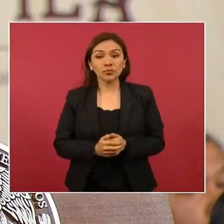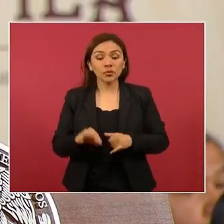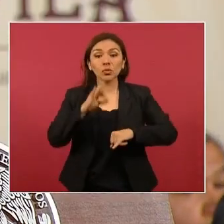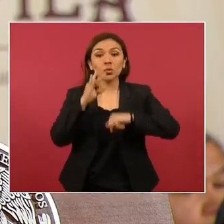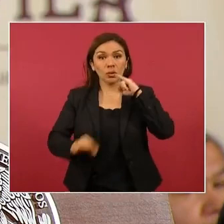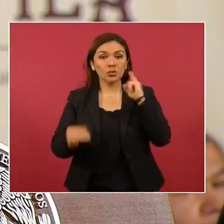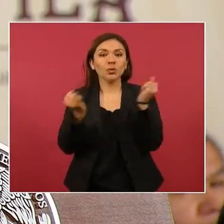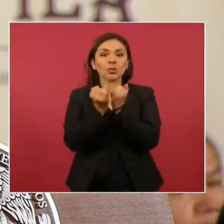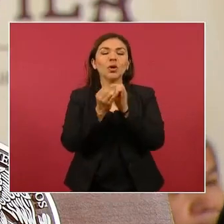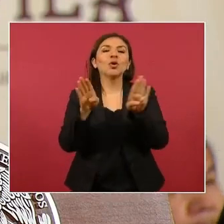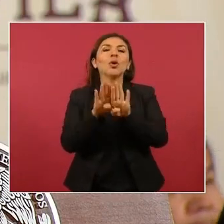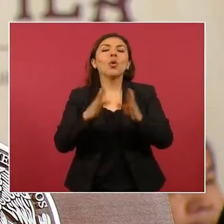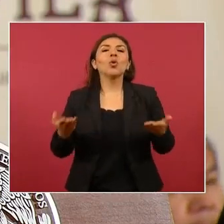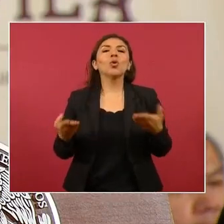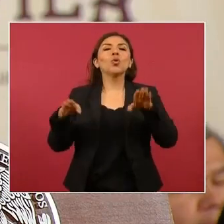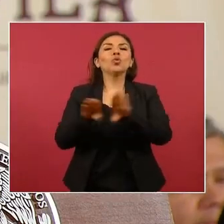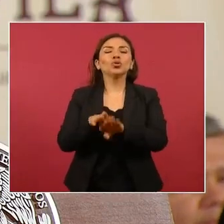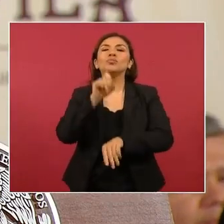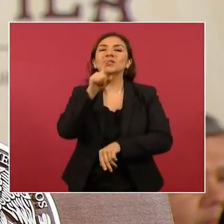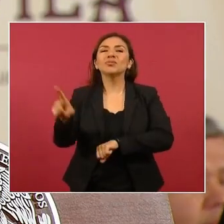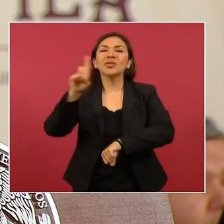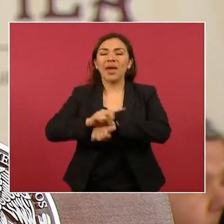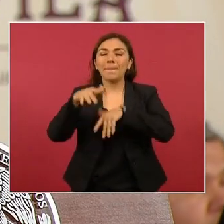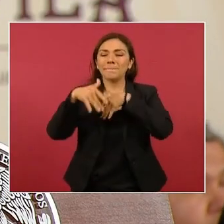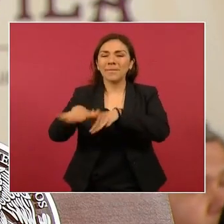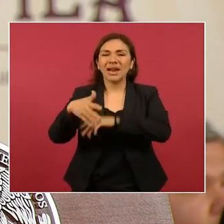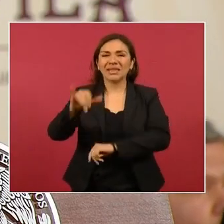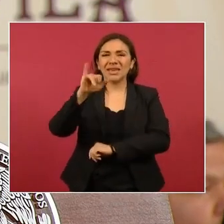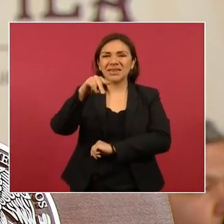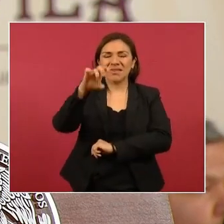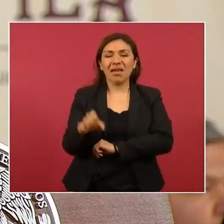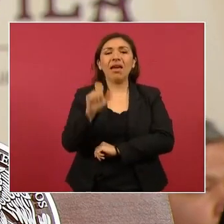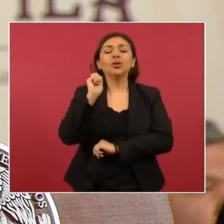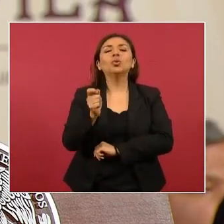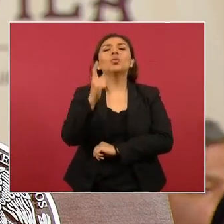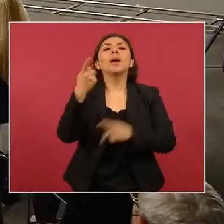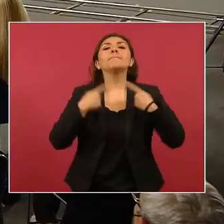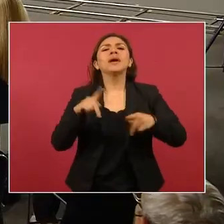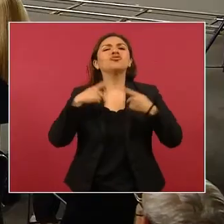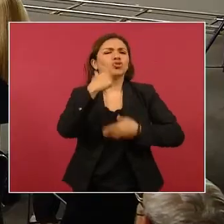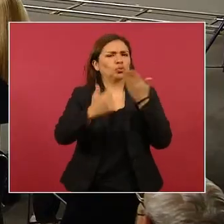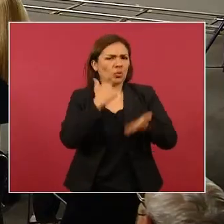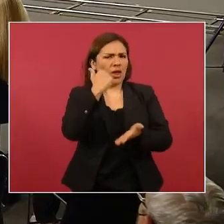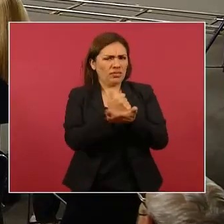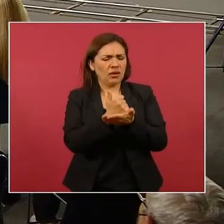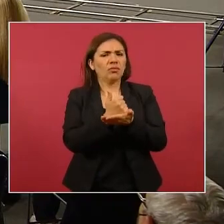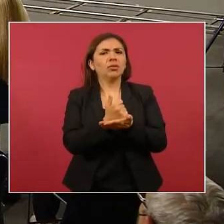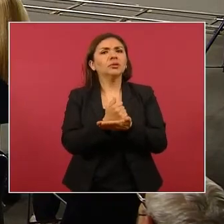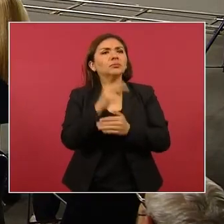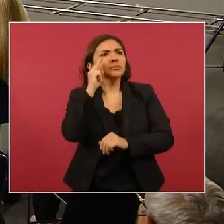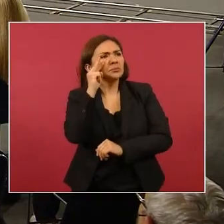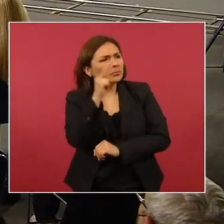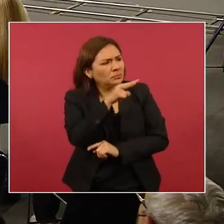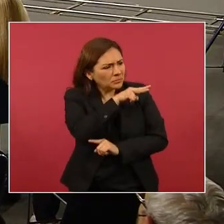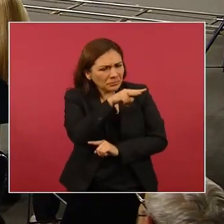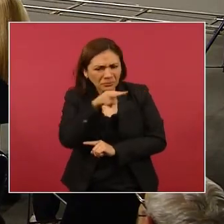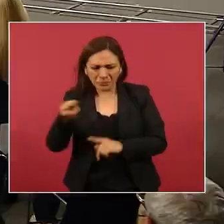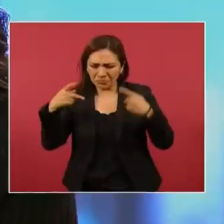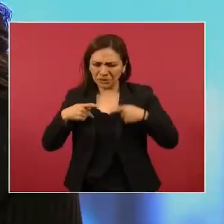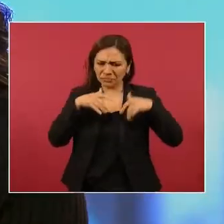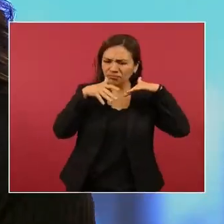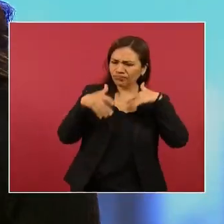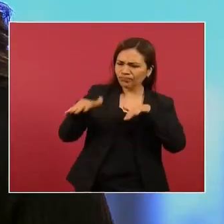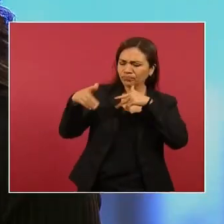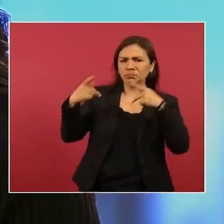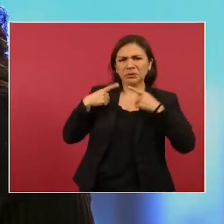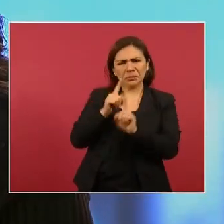compartimos a manera de conclusión sobre la marcha del INE, la voz de un ciudadano que miraba la marcha desde